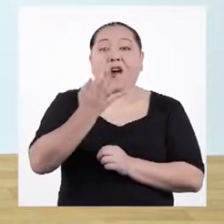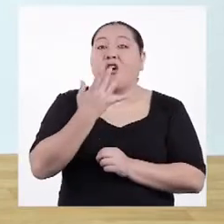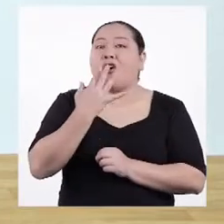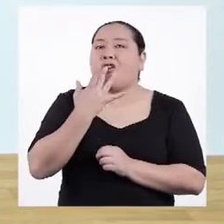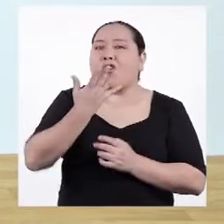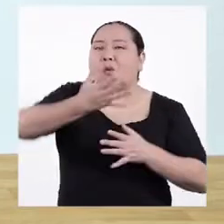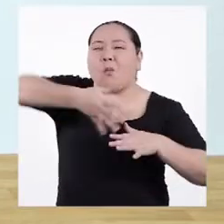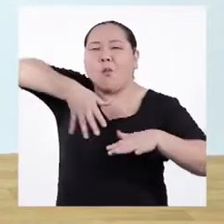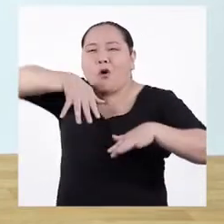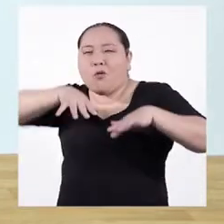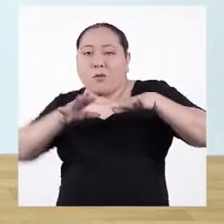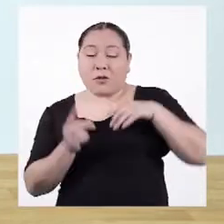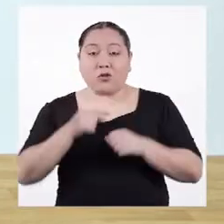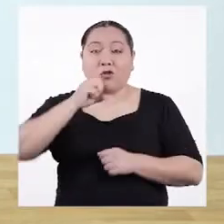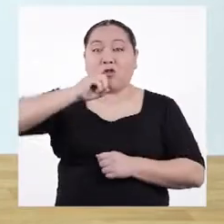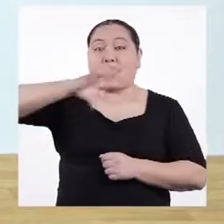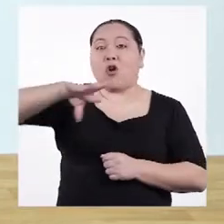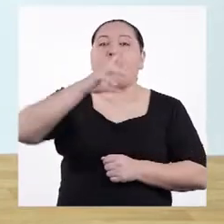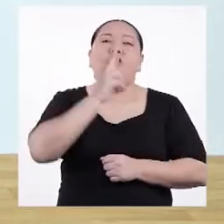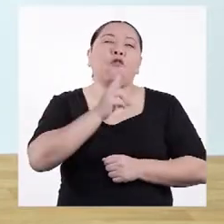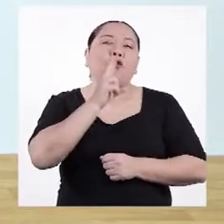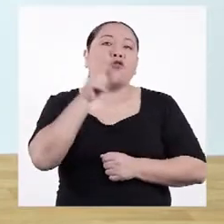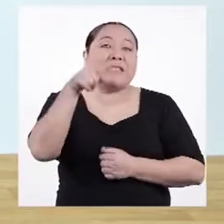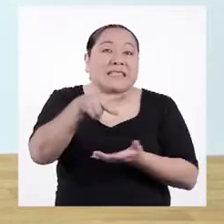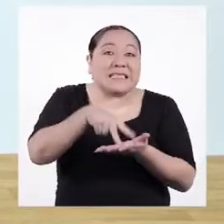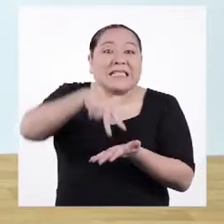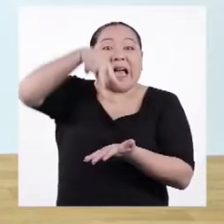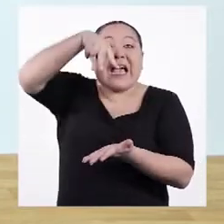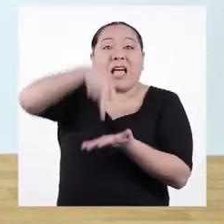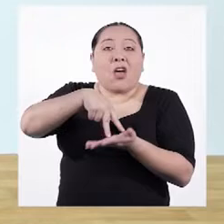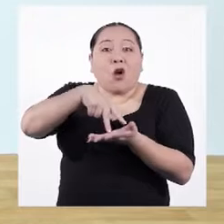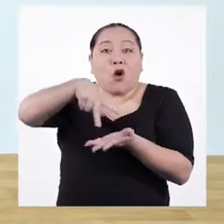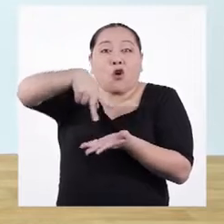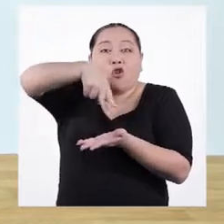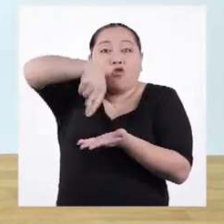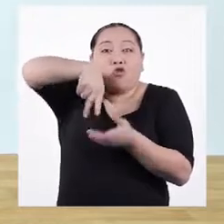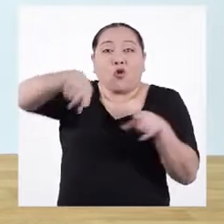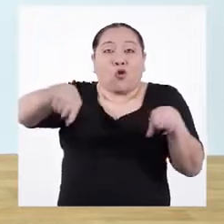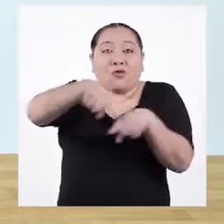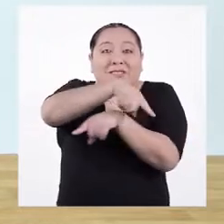tiene un movimiento. Si digo rojo, ustedes deben saltar abriendo y cruzando las piernas.